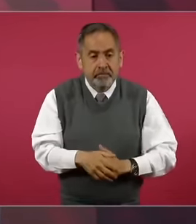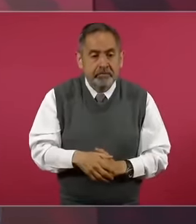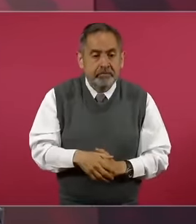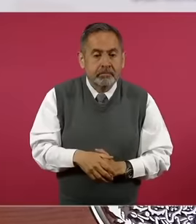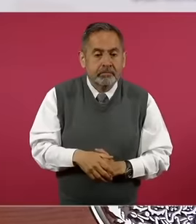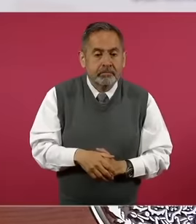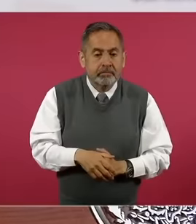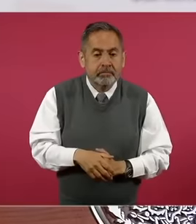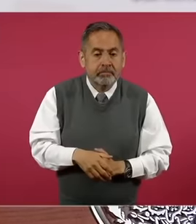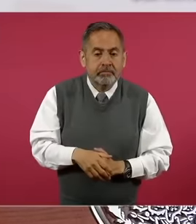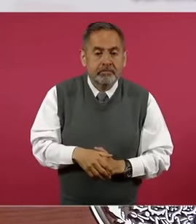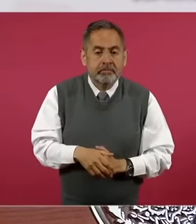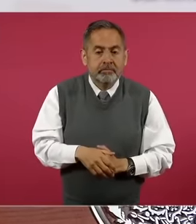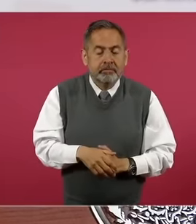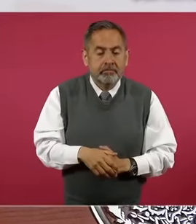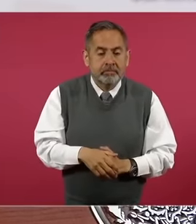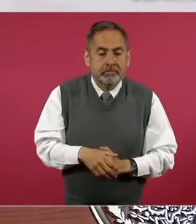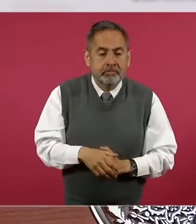para